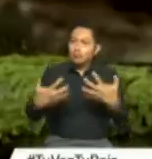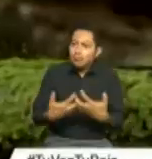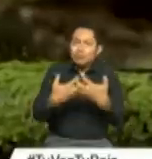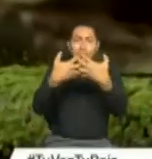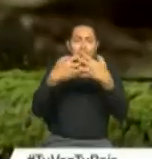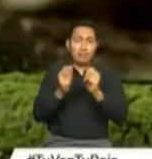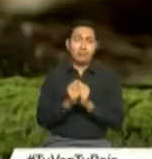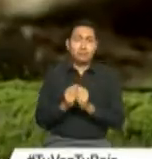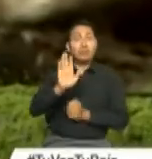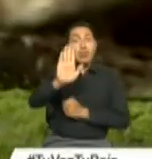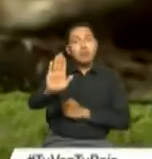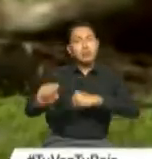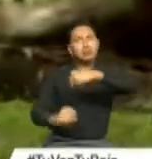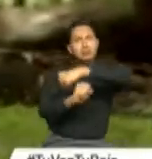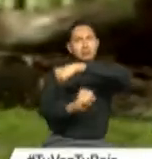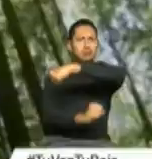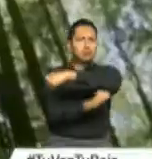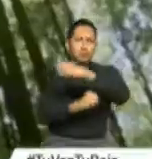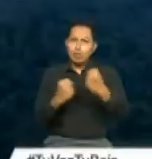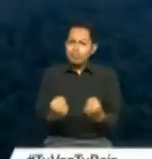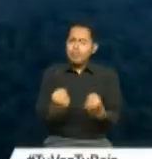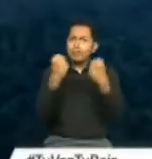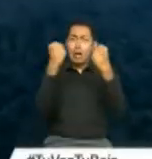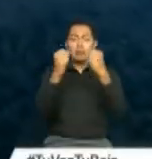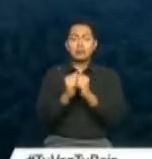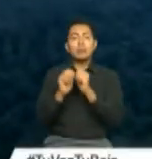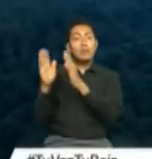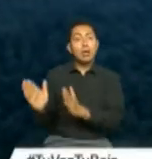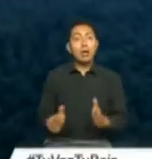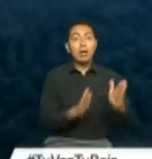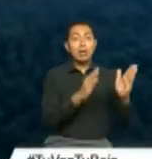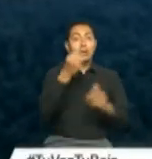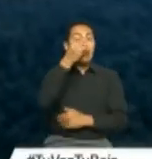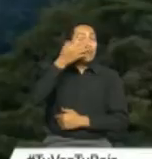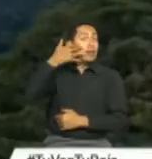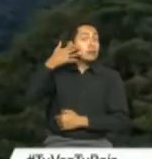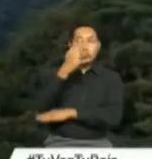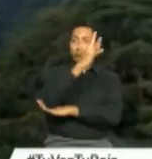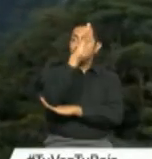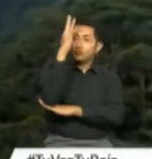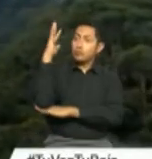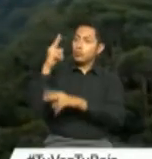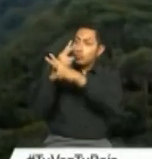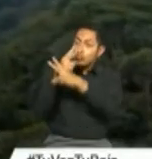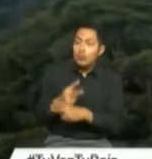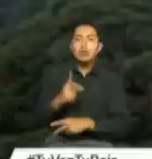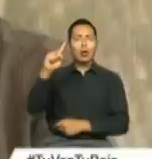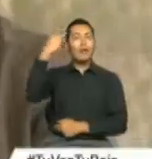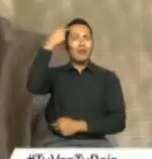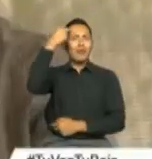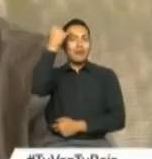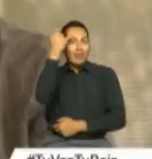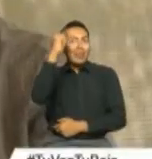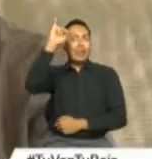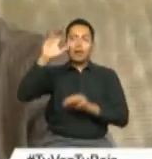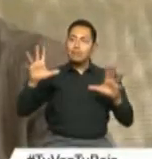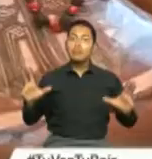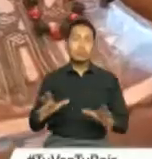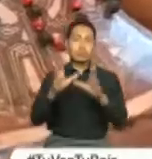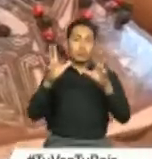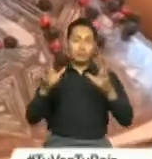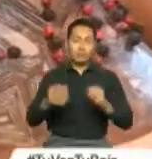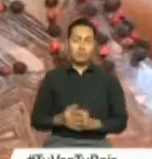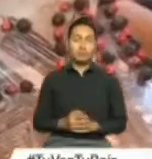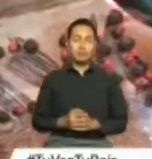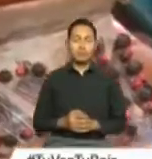aspecto ahora se fortalece con el Plan Integral Amazónico impulsado por el Gobierno Nacional. Que al mismo tiempo